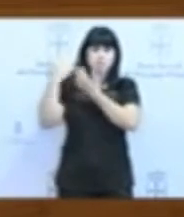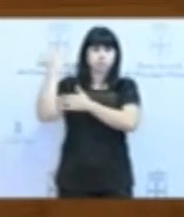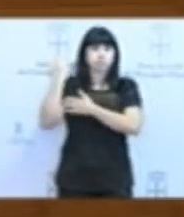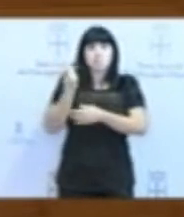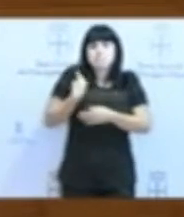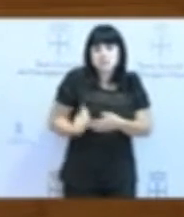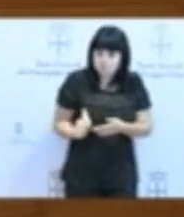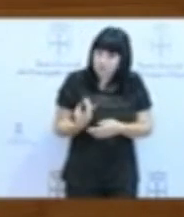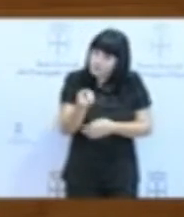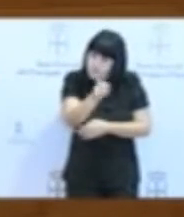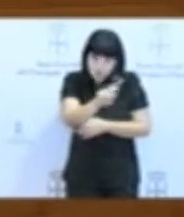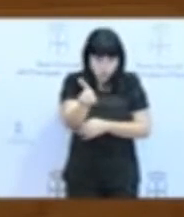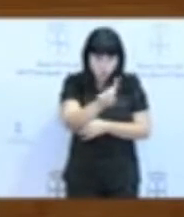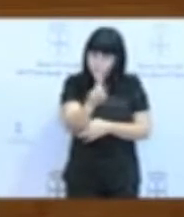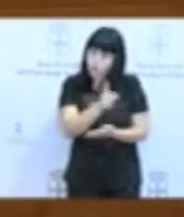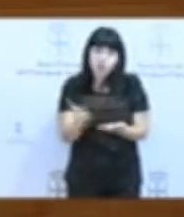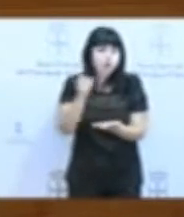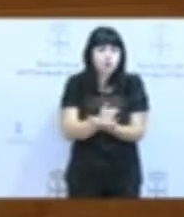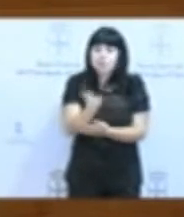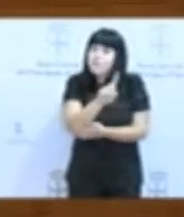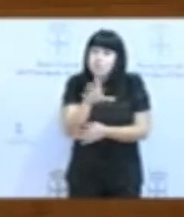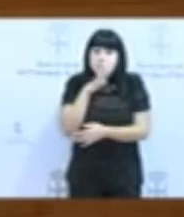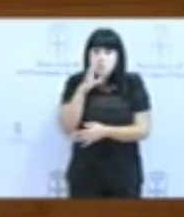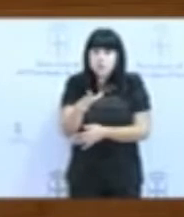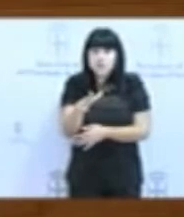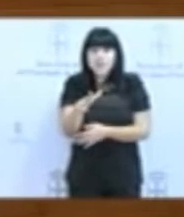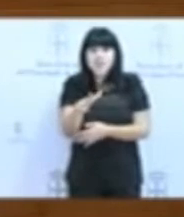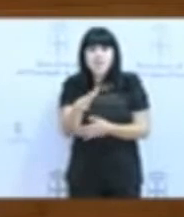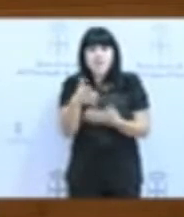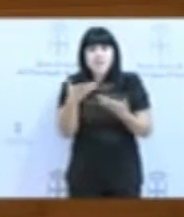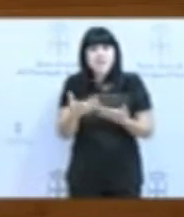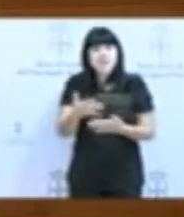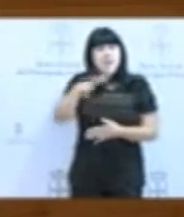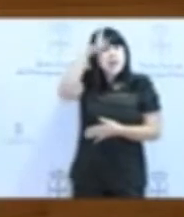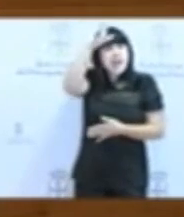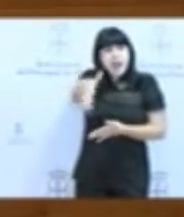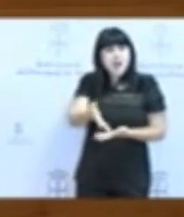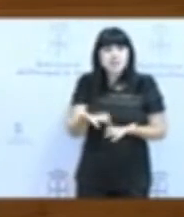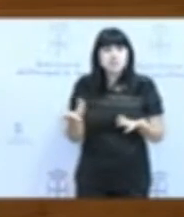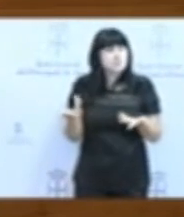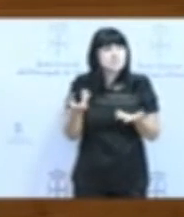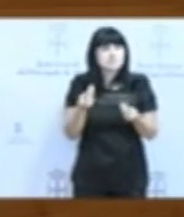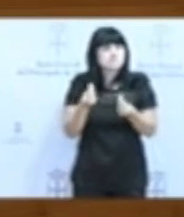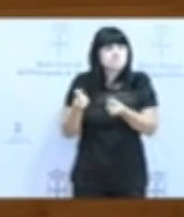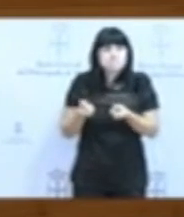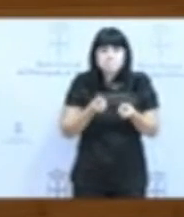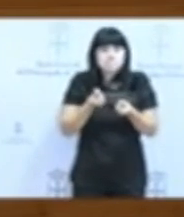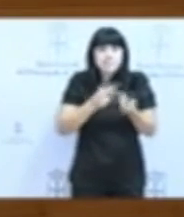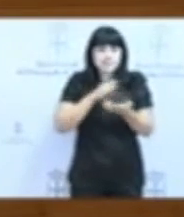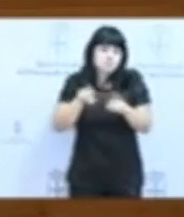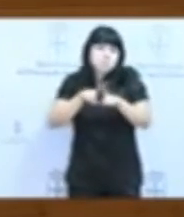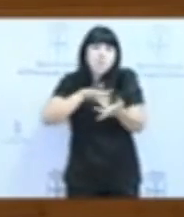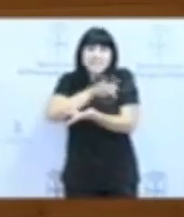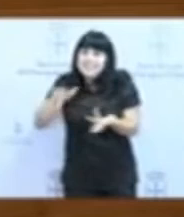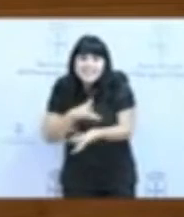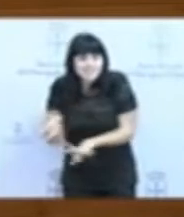equivocando. Porque el hartazgo es precisamente el síntoma más profundo de la crisis política. Y peor que no pase